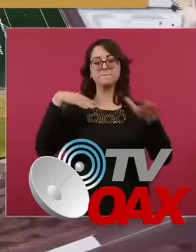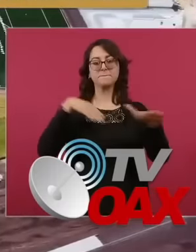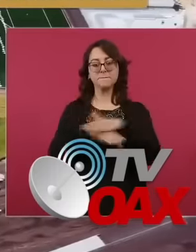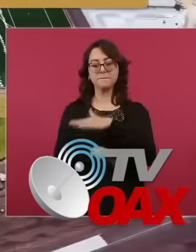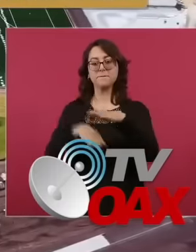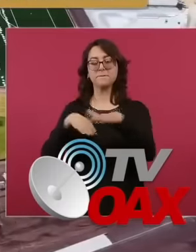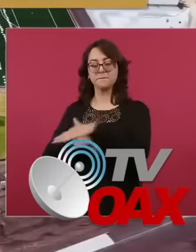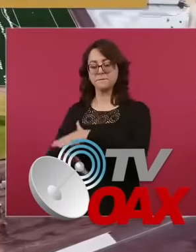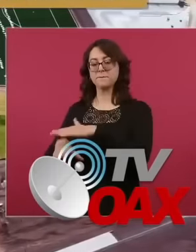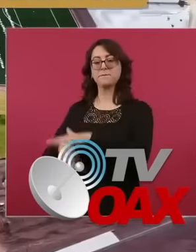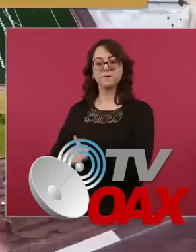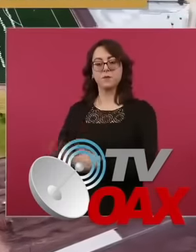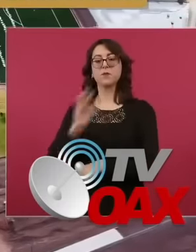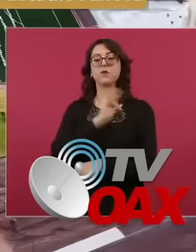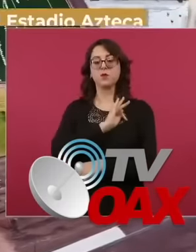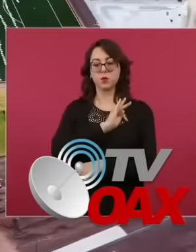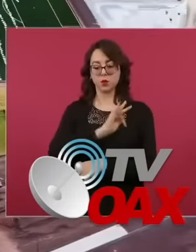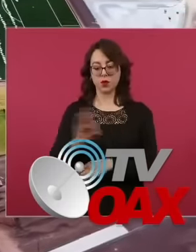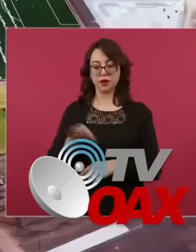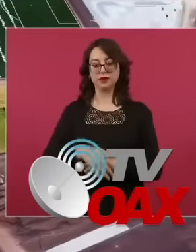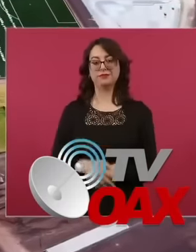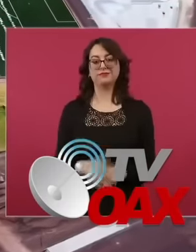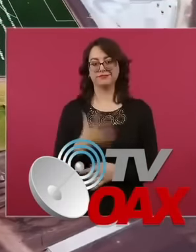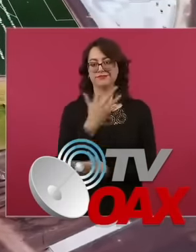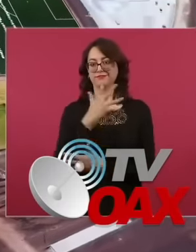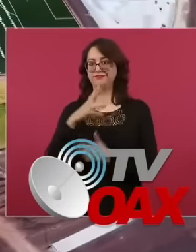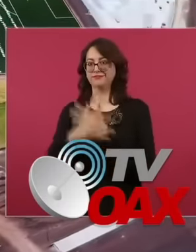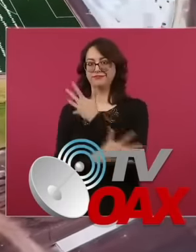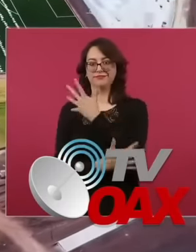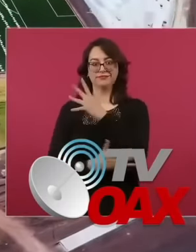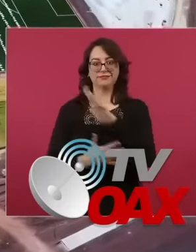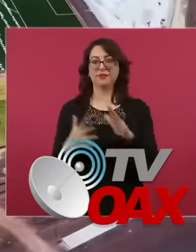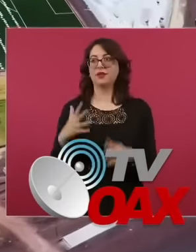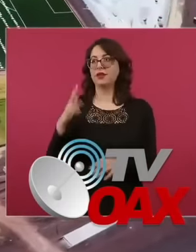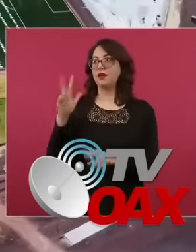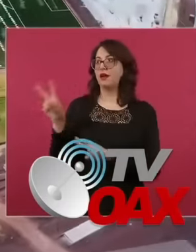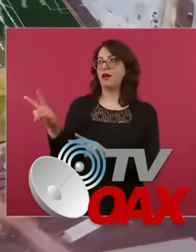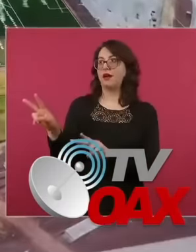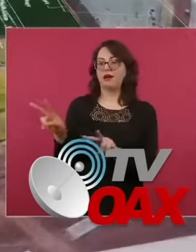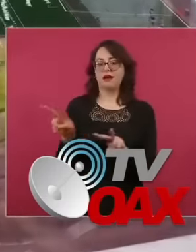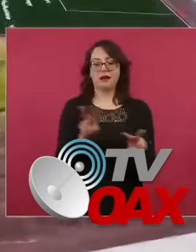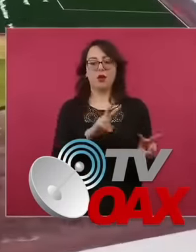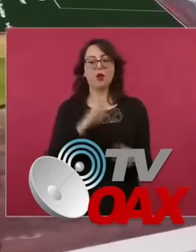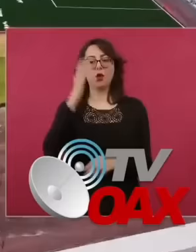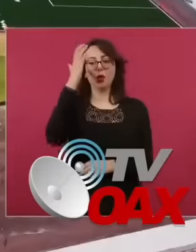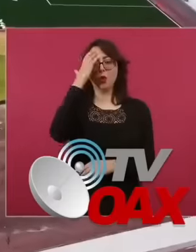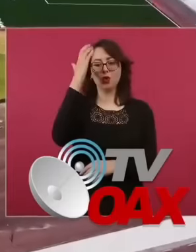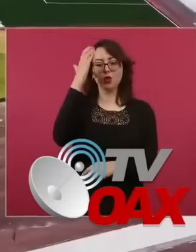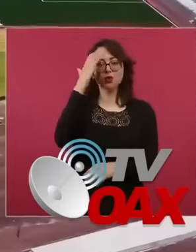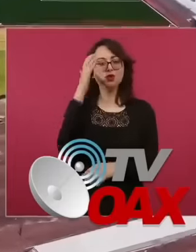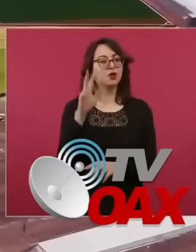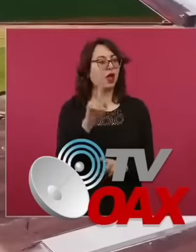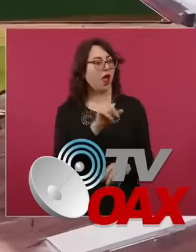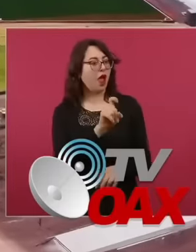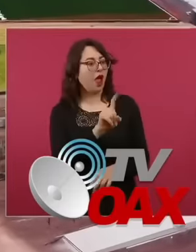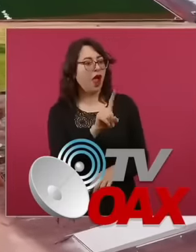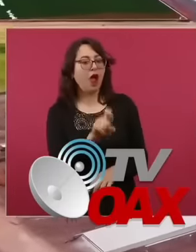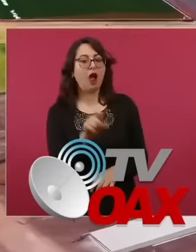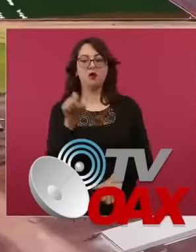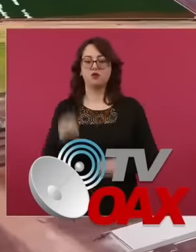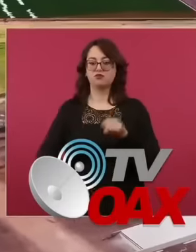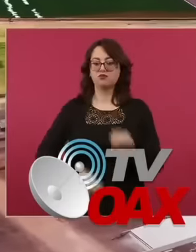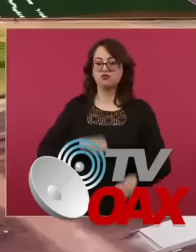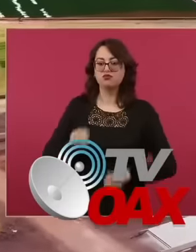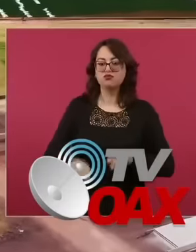permitirá familiarizarse con procesos naturales del Valle de México disfrutar su naturaleza cuerpos de agua caseos ciclistas